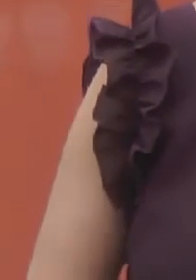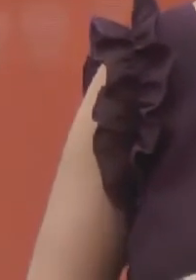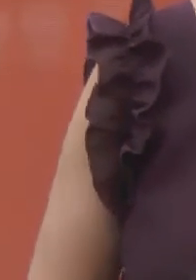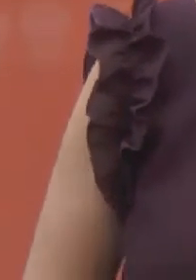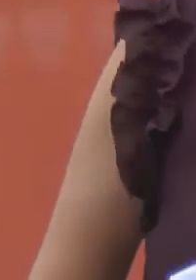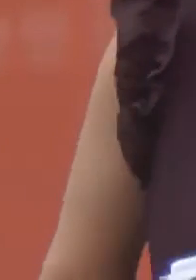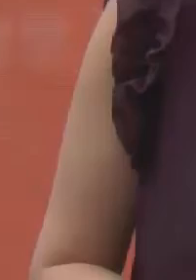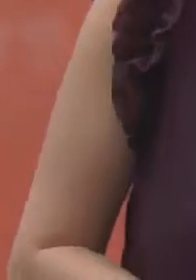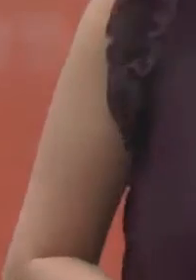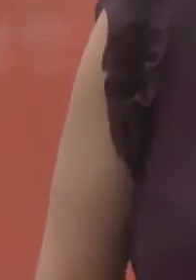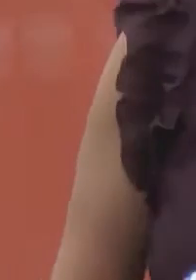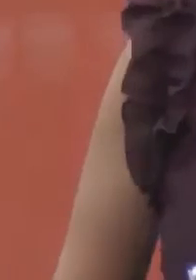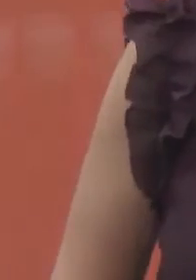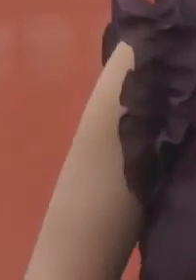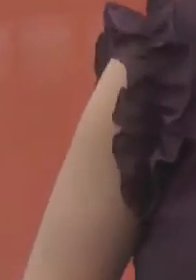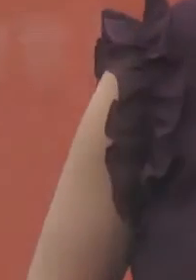provincia,